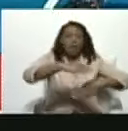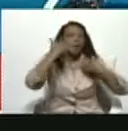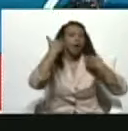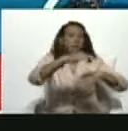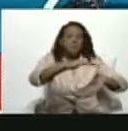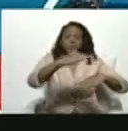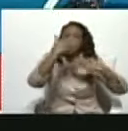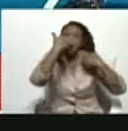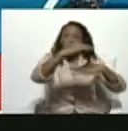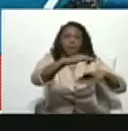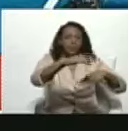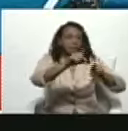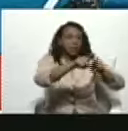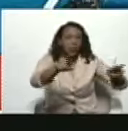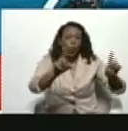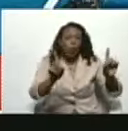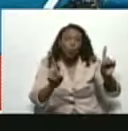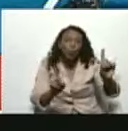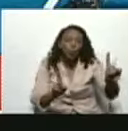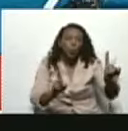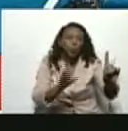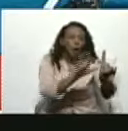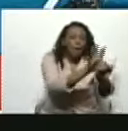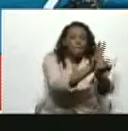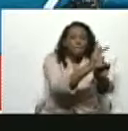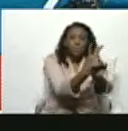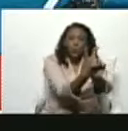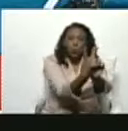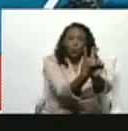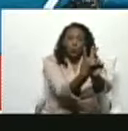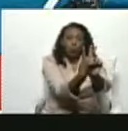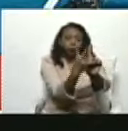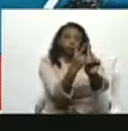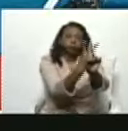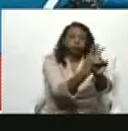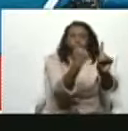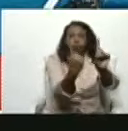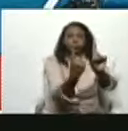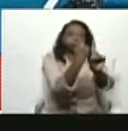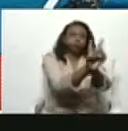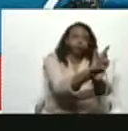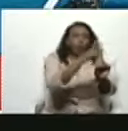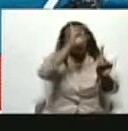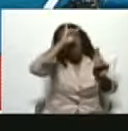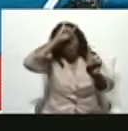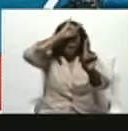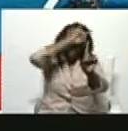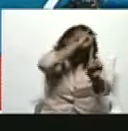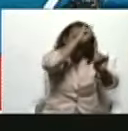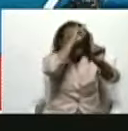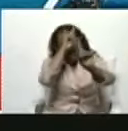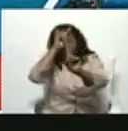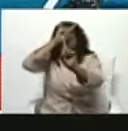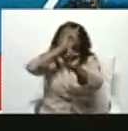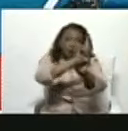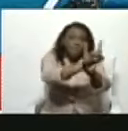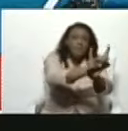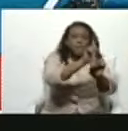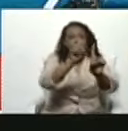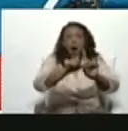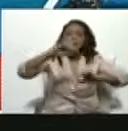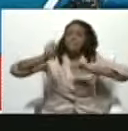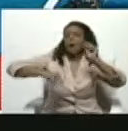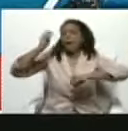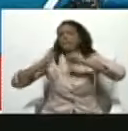y yo, te acompañamos, tú vas metida en el medio, el cuatrista va al lado contigo, va